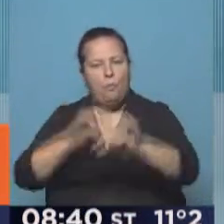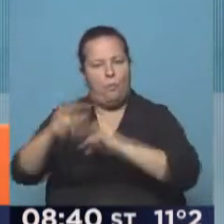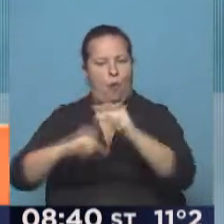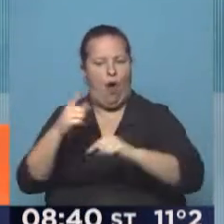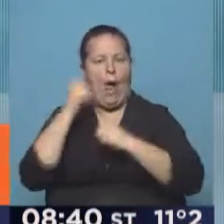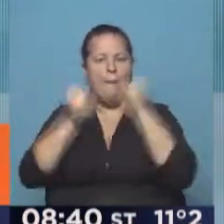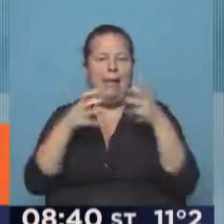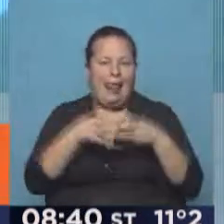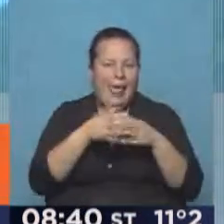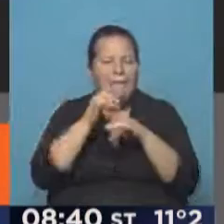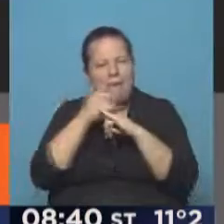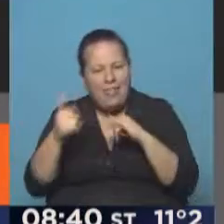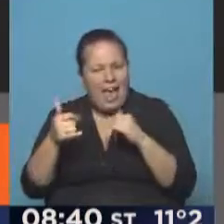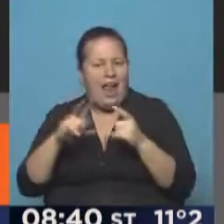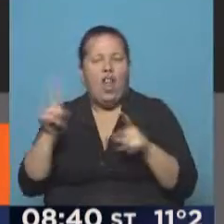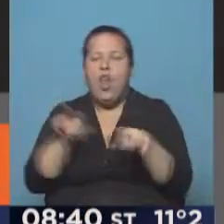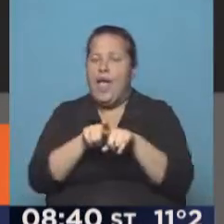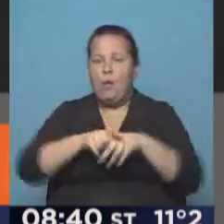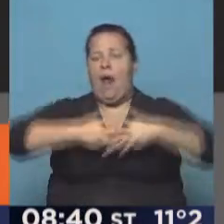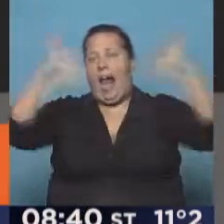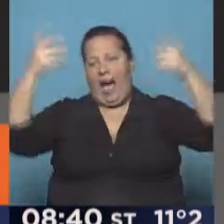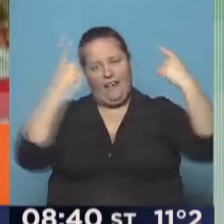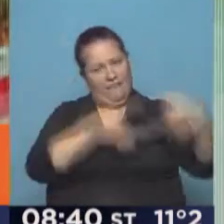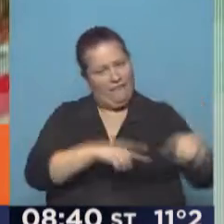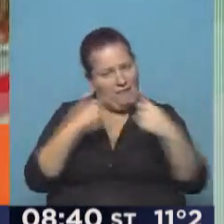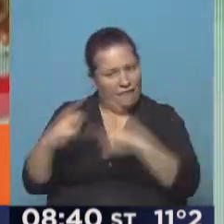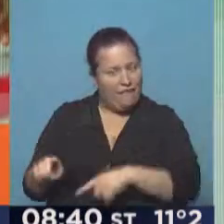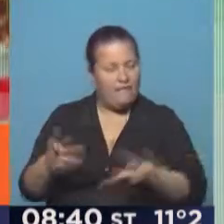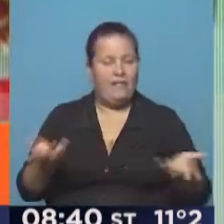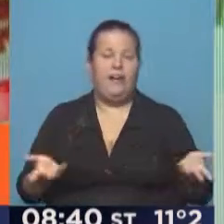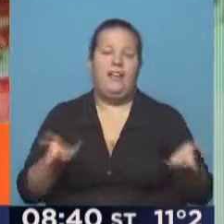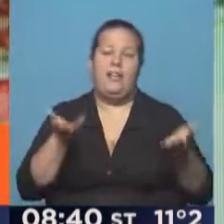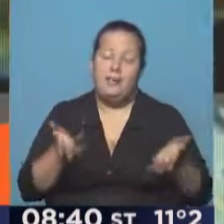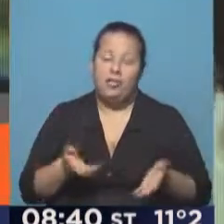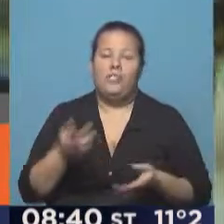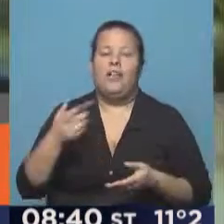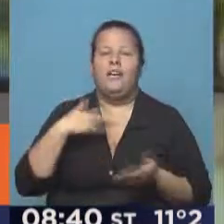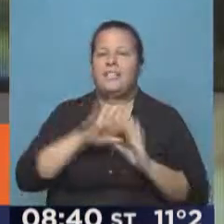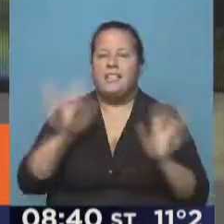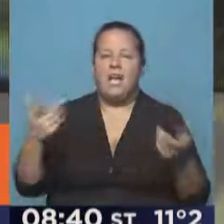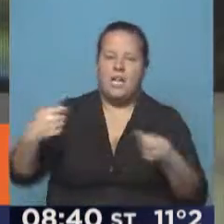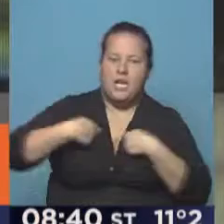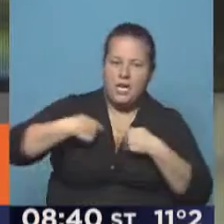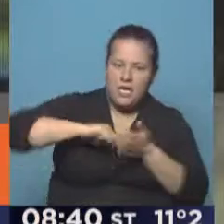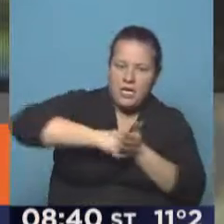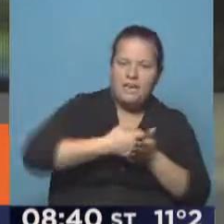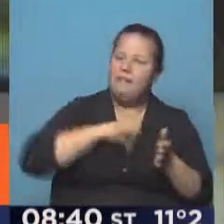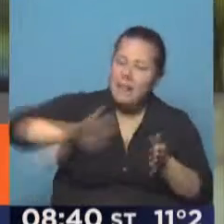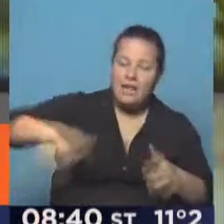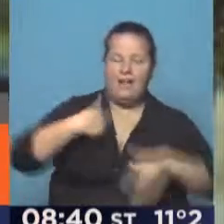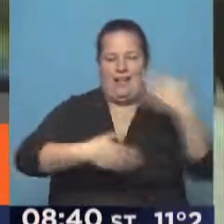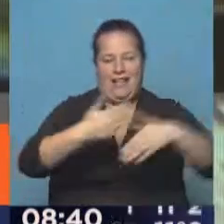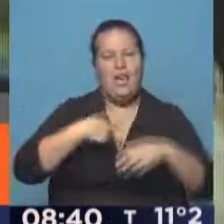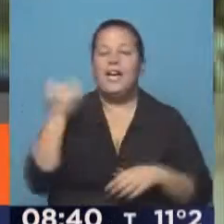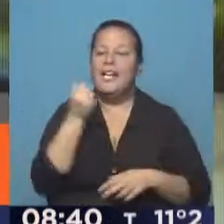las empresas pequeñas y medianas, porque no son iguales que las grandes, y y que nos saquen el pie de encima para poder crecer. Nosotros lo que tenemos